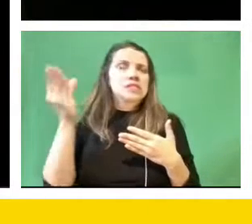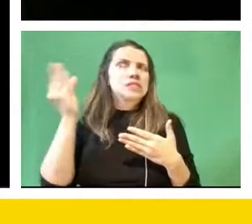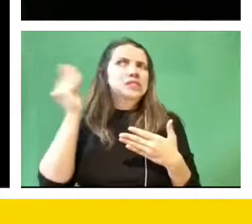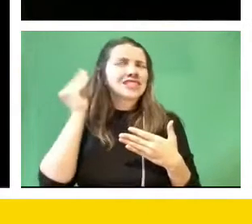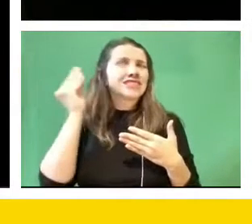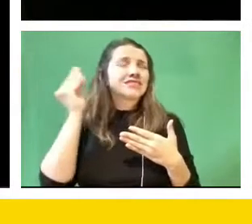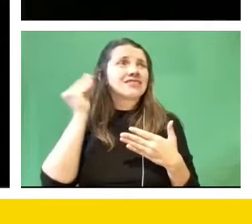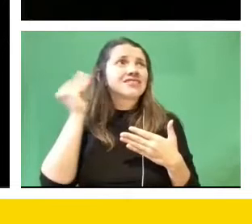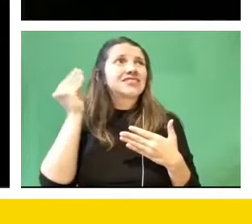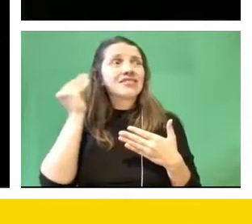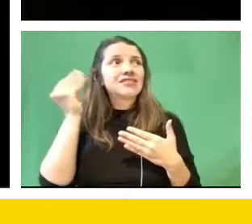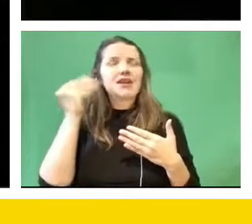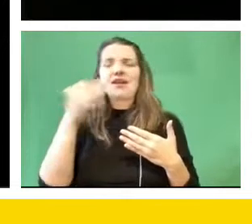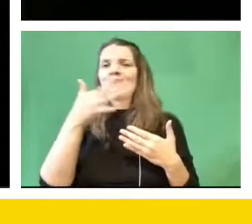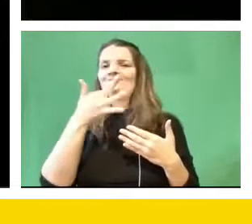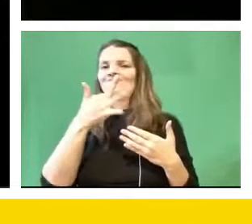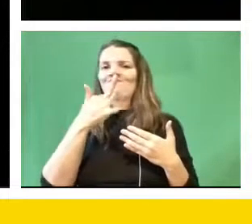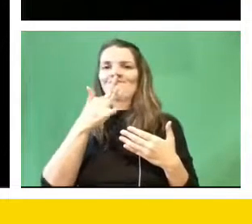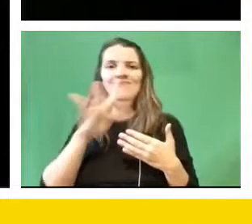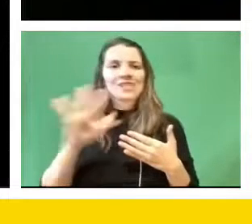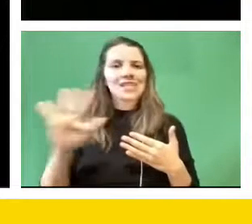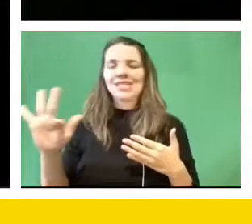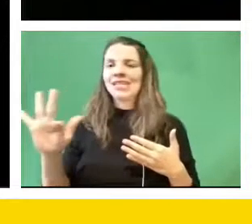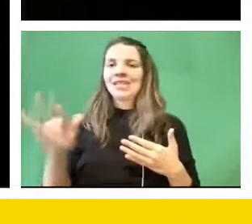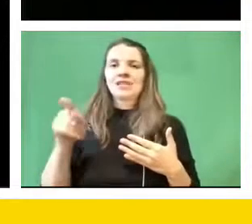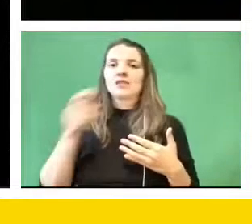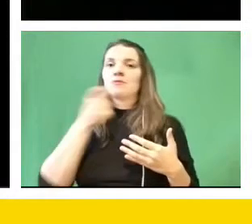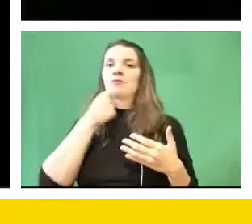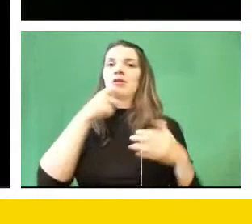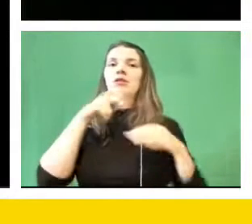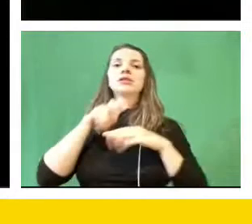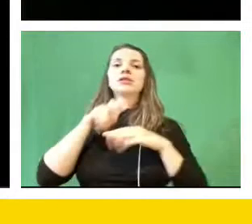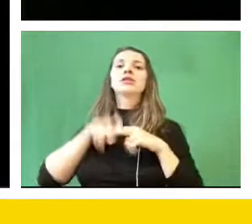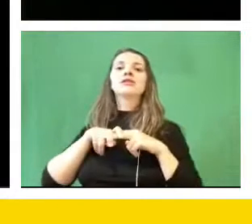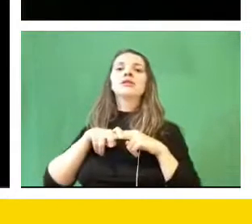podía disfrutar su estadía en ese lugar.